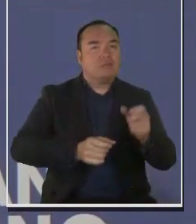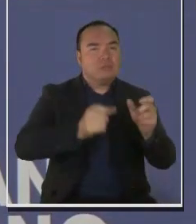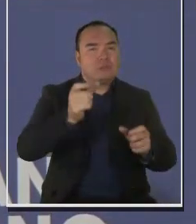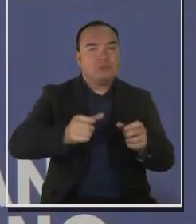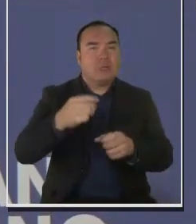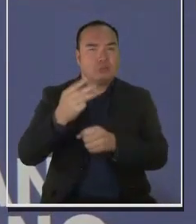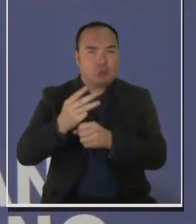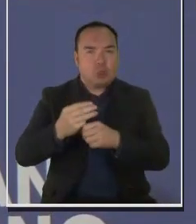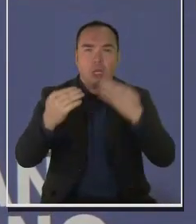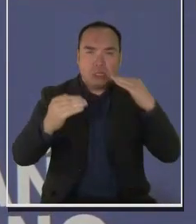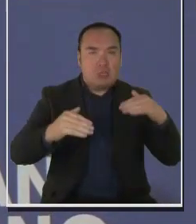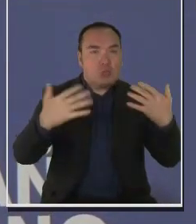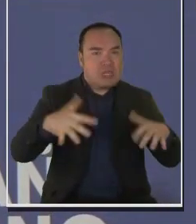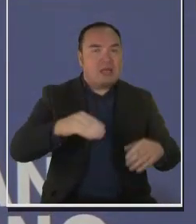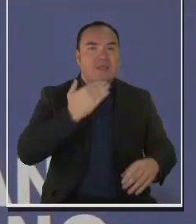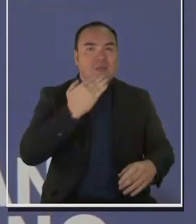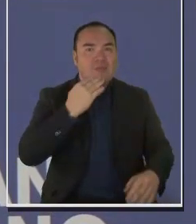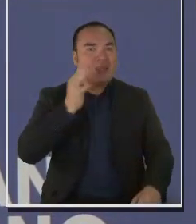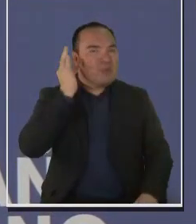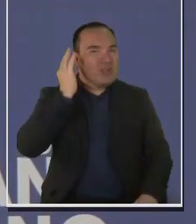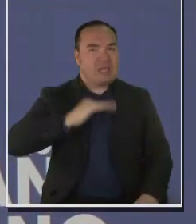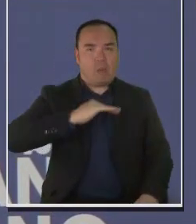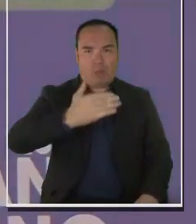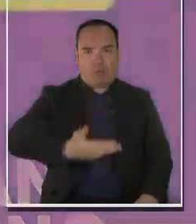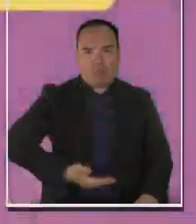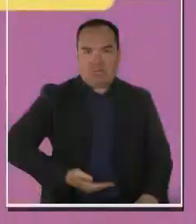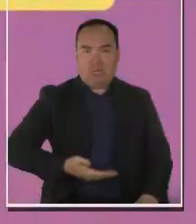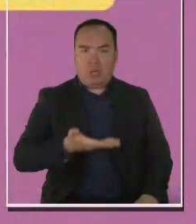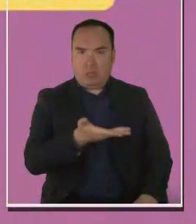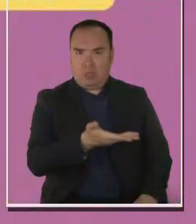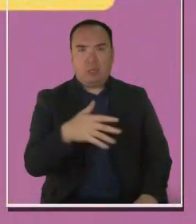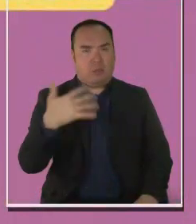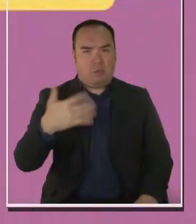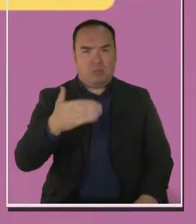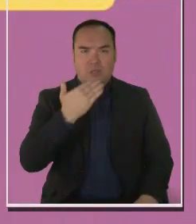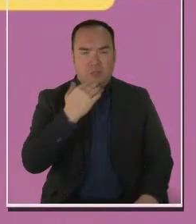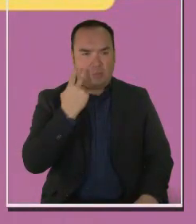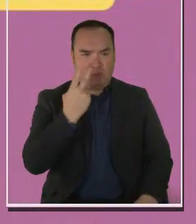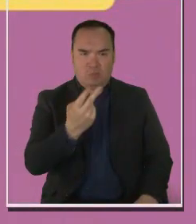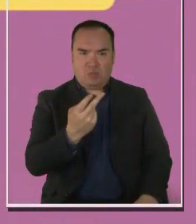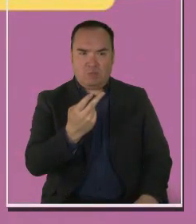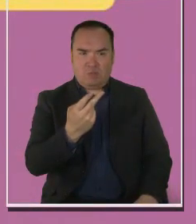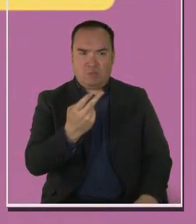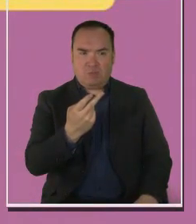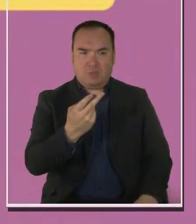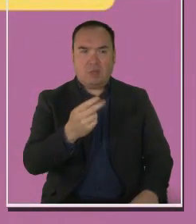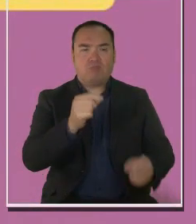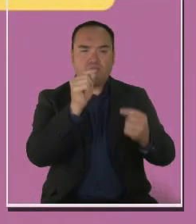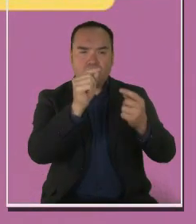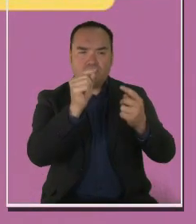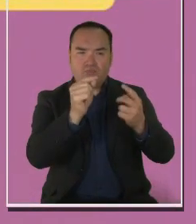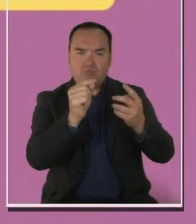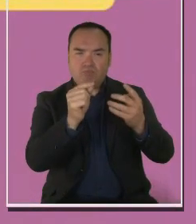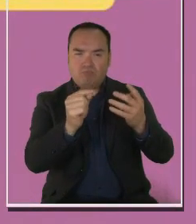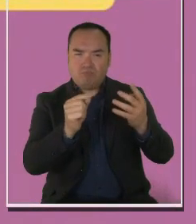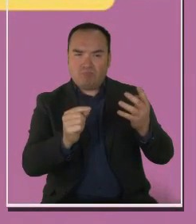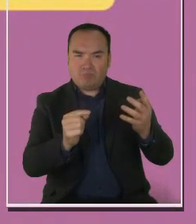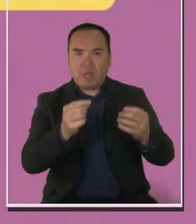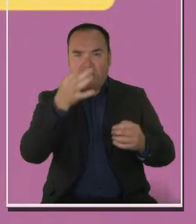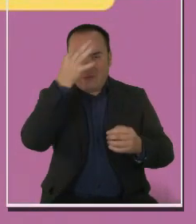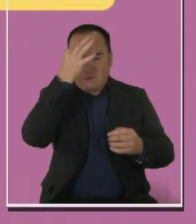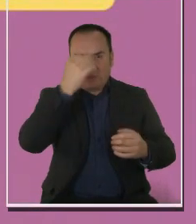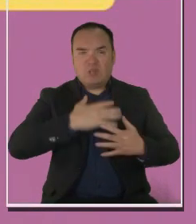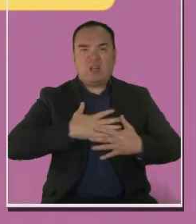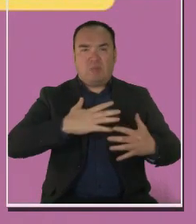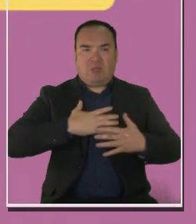apareciendo. Aquí es importante, evidentemente, todos los signos de infecciones